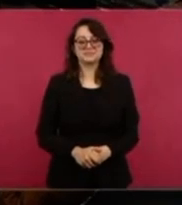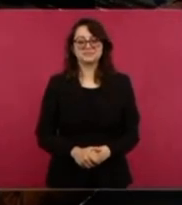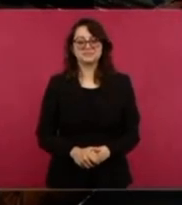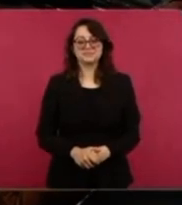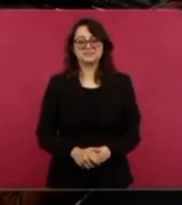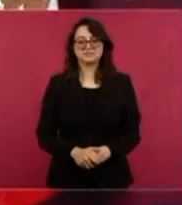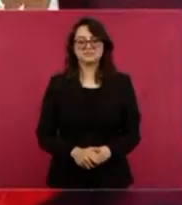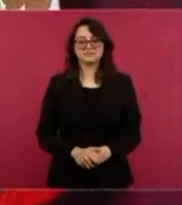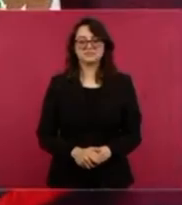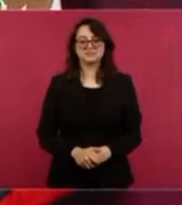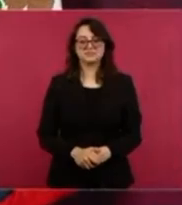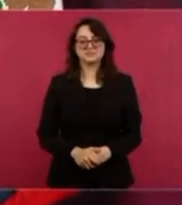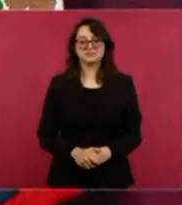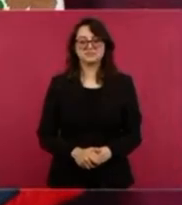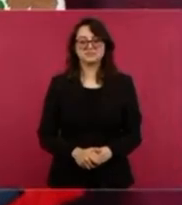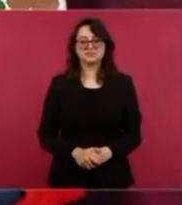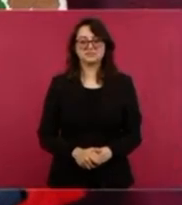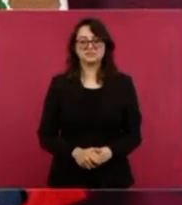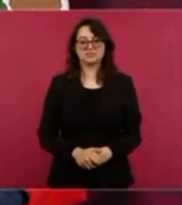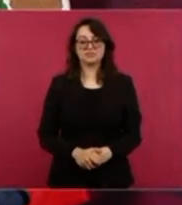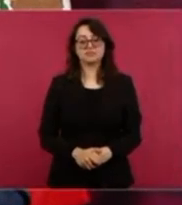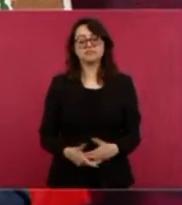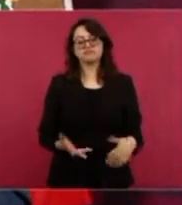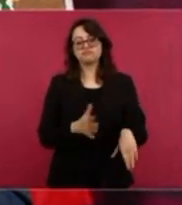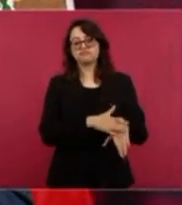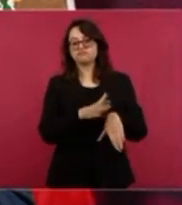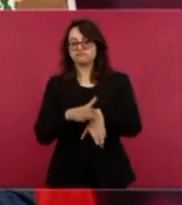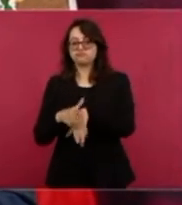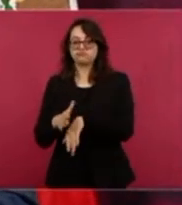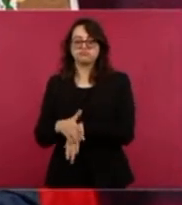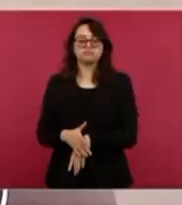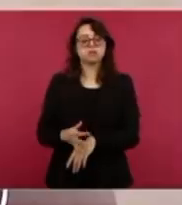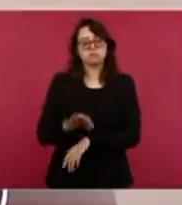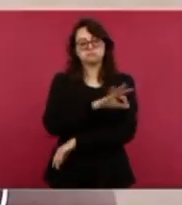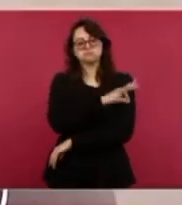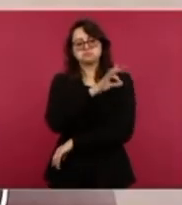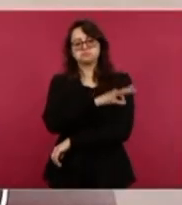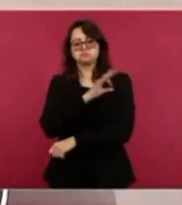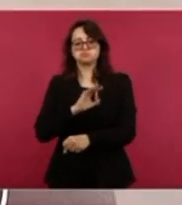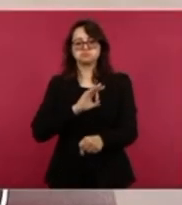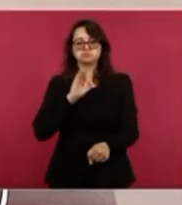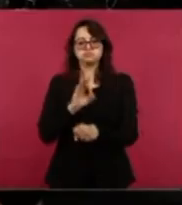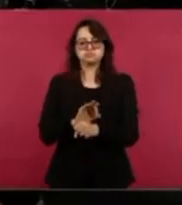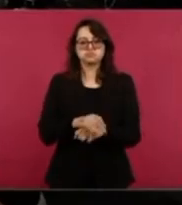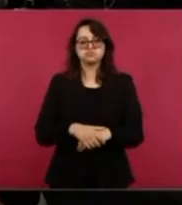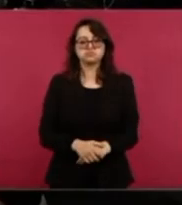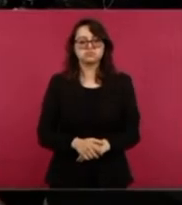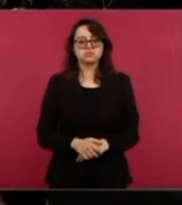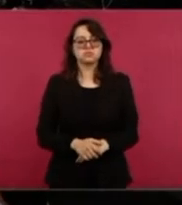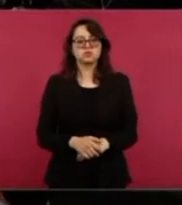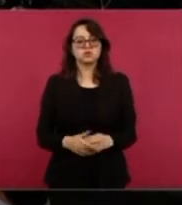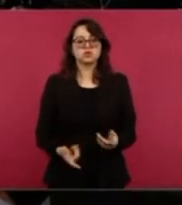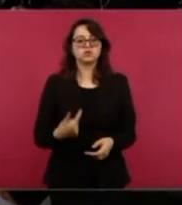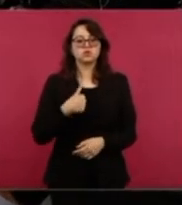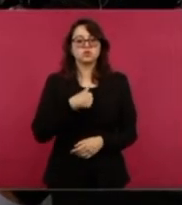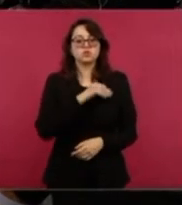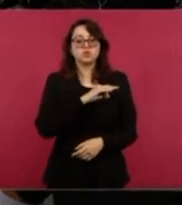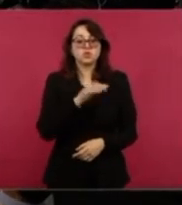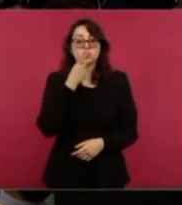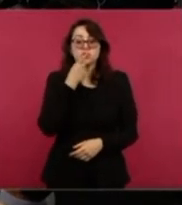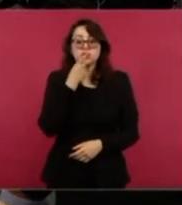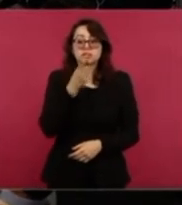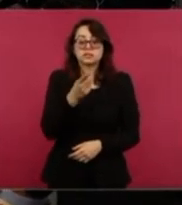para que pues todos a vacunarnos, a protegernos. Un dato adicional, si me lo permite, presidente, nos comentaba el